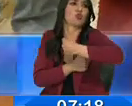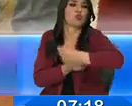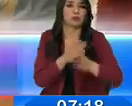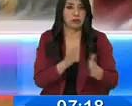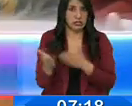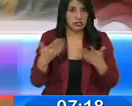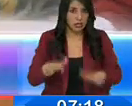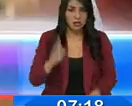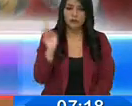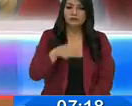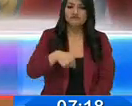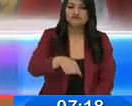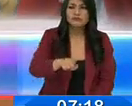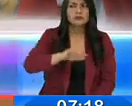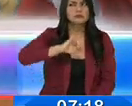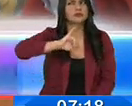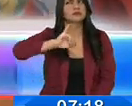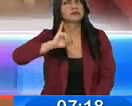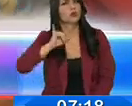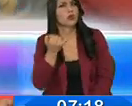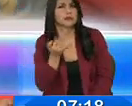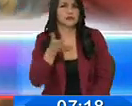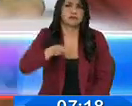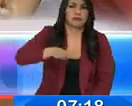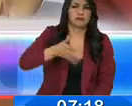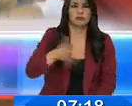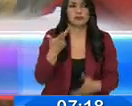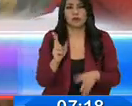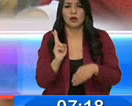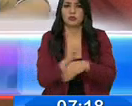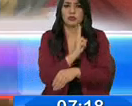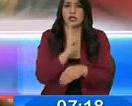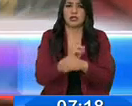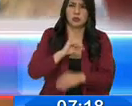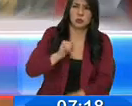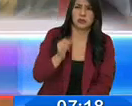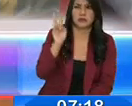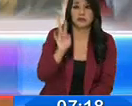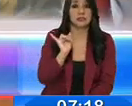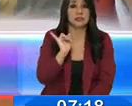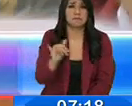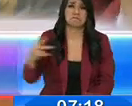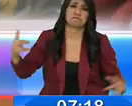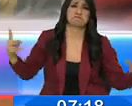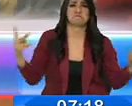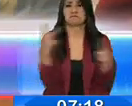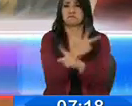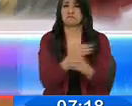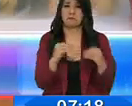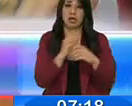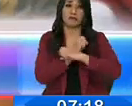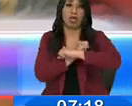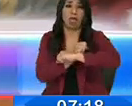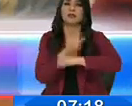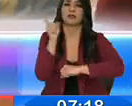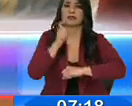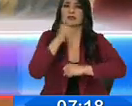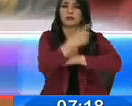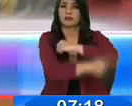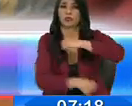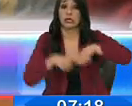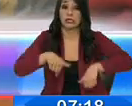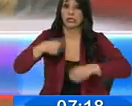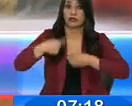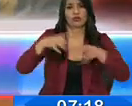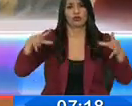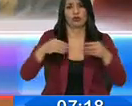planificado. Esto fue desde el día jueves, viernes, sábado, en donde incrementó los niveles de violencia, no solo aquí en Quito, sino en